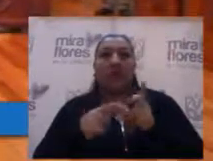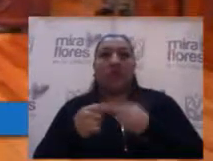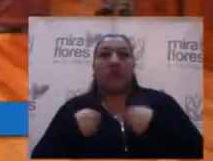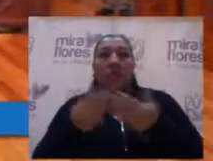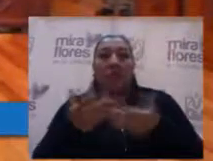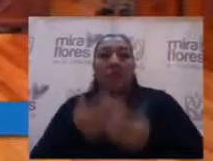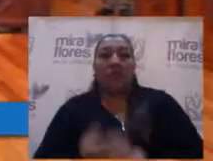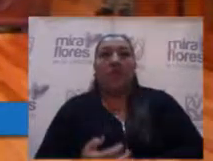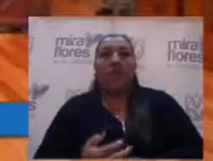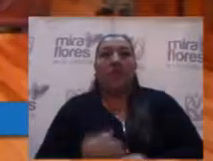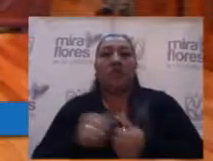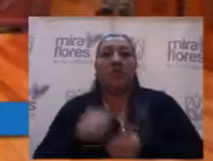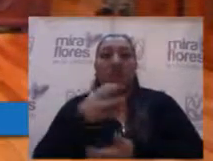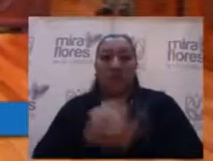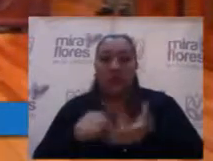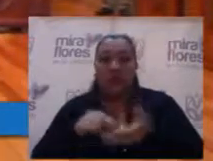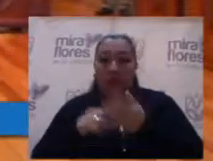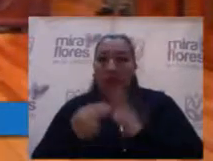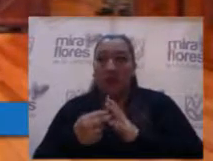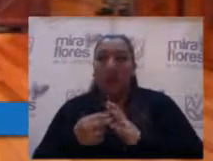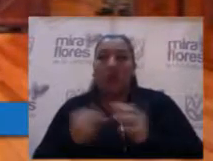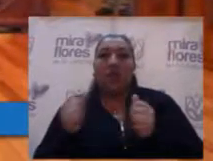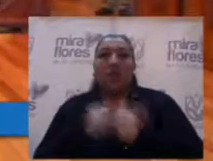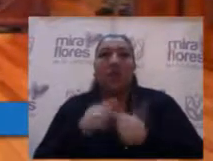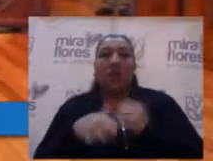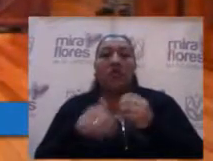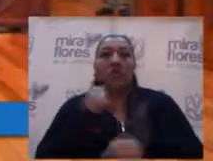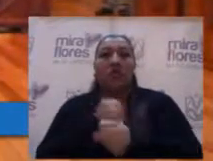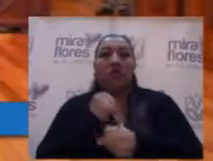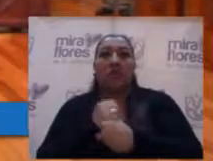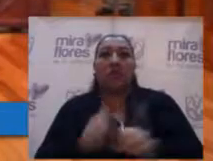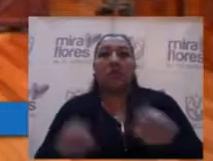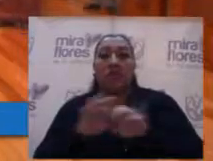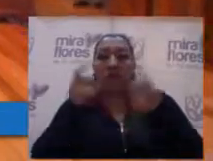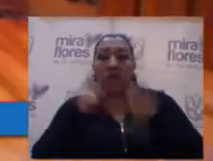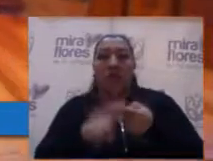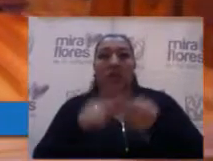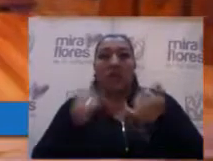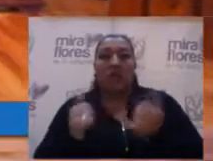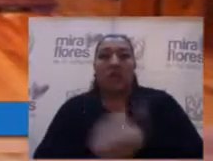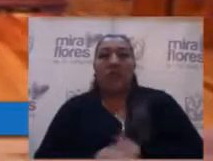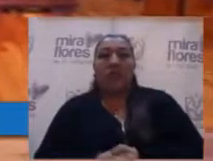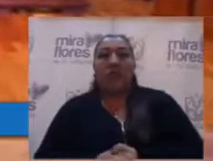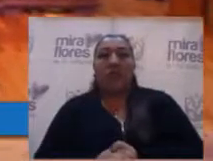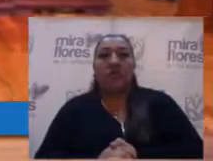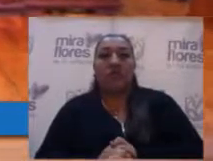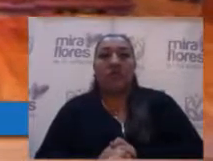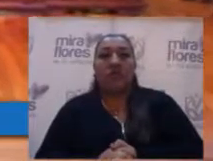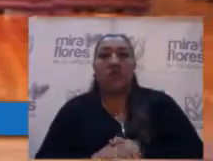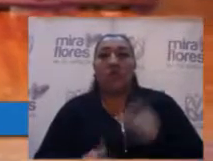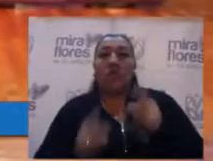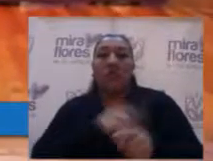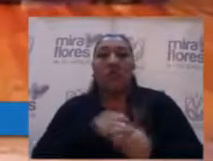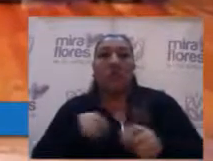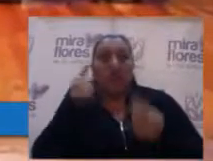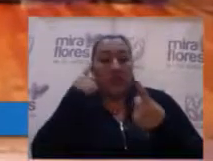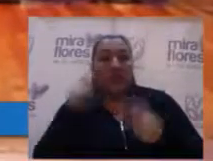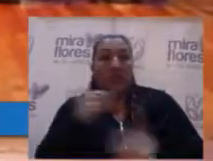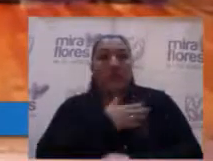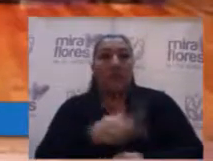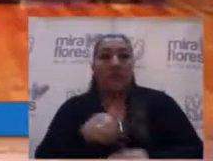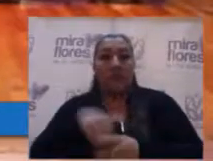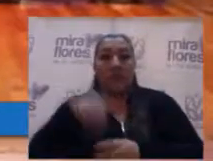la exoneración de aprobación del acta para la ejecución inmediata de los acuerdos tomados esta mañana. Aquellos miembros del Consejo que estén a favor, si van a